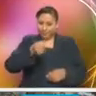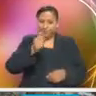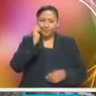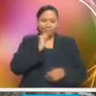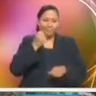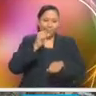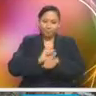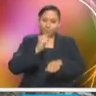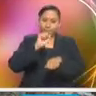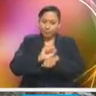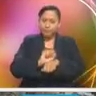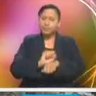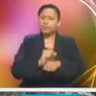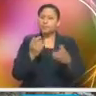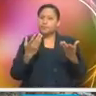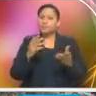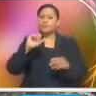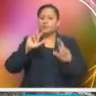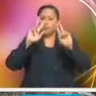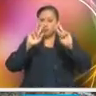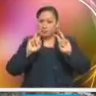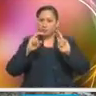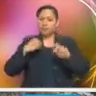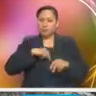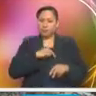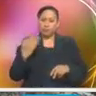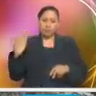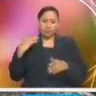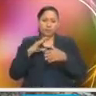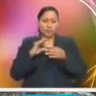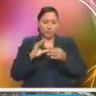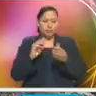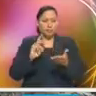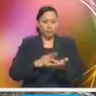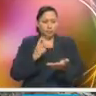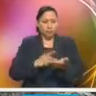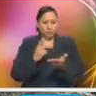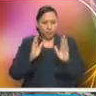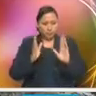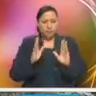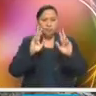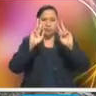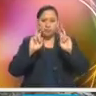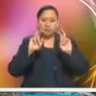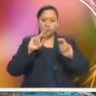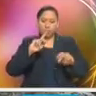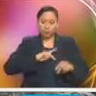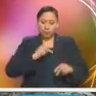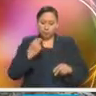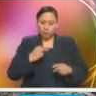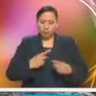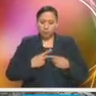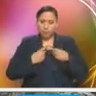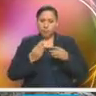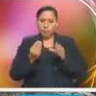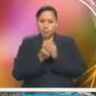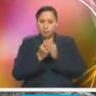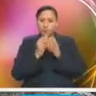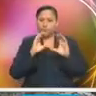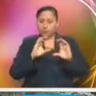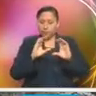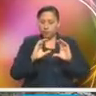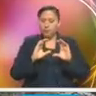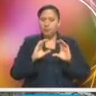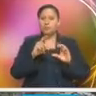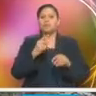cada semana para hablar de estos temas que hemos venido desarrollando relacionados con la protección de nuestros datos personales y